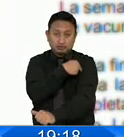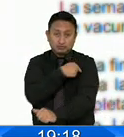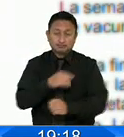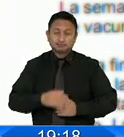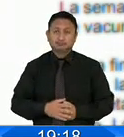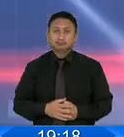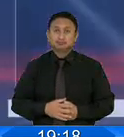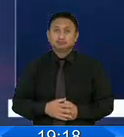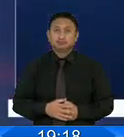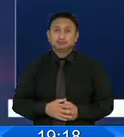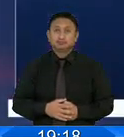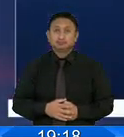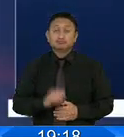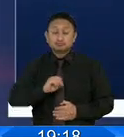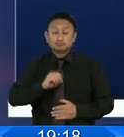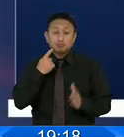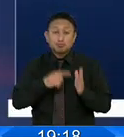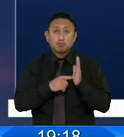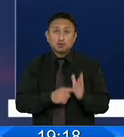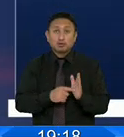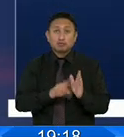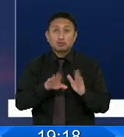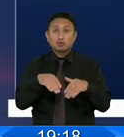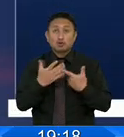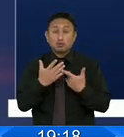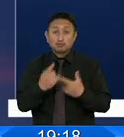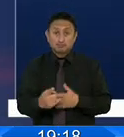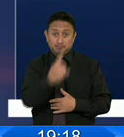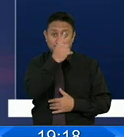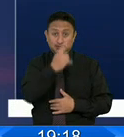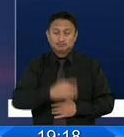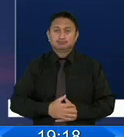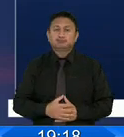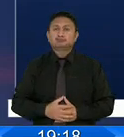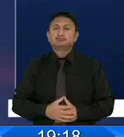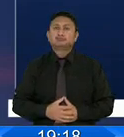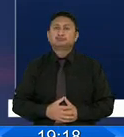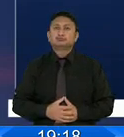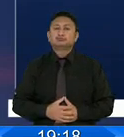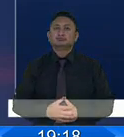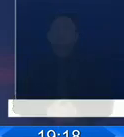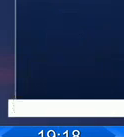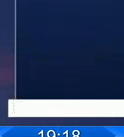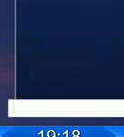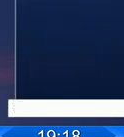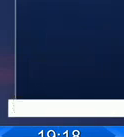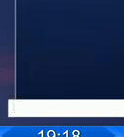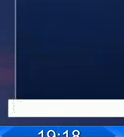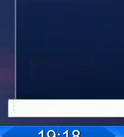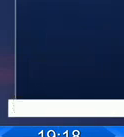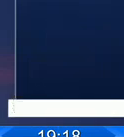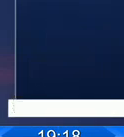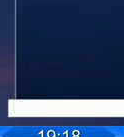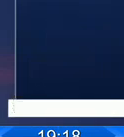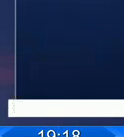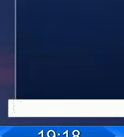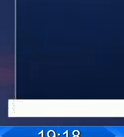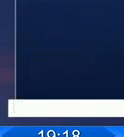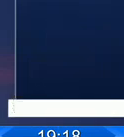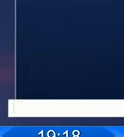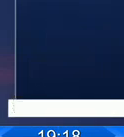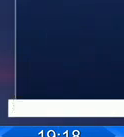COVID-19. Es así que las dosis se administraron en centros gerontológicos públicos y privados, 252 ciudadanos